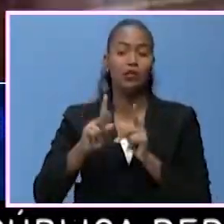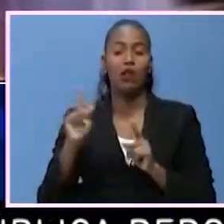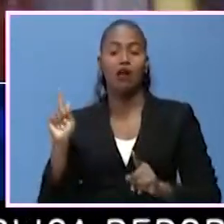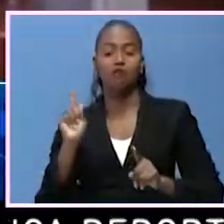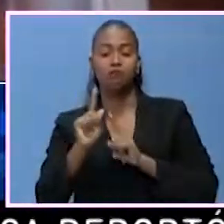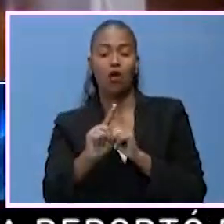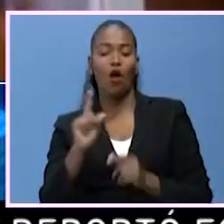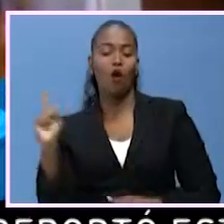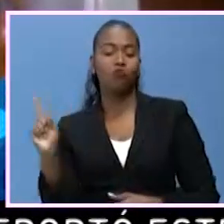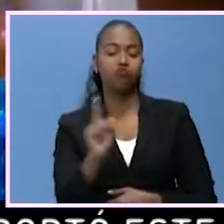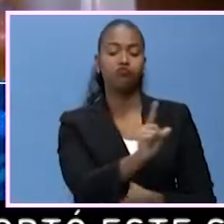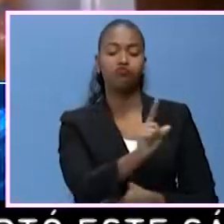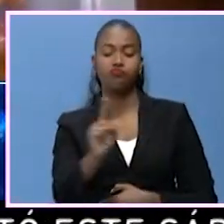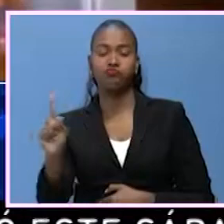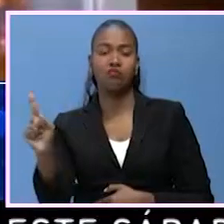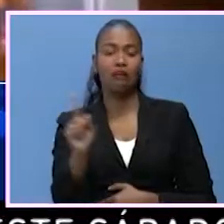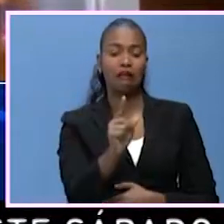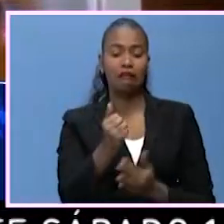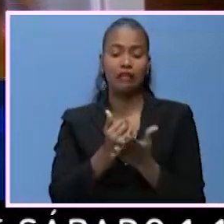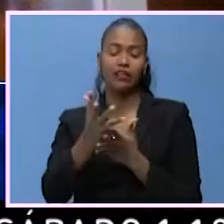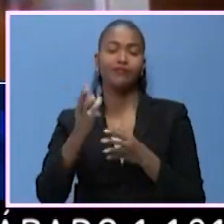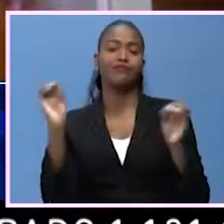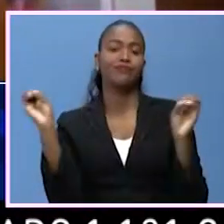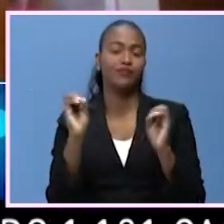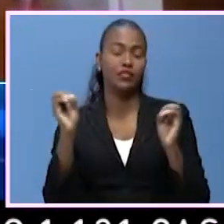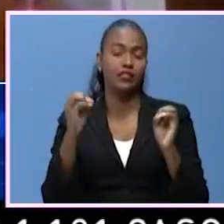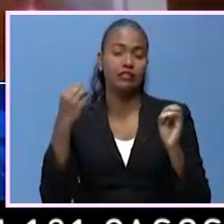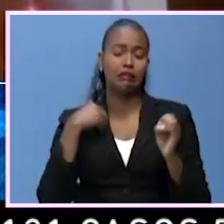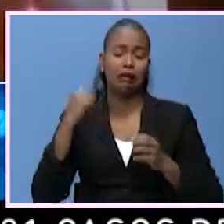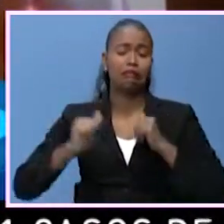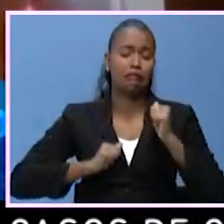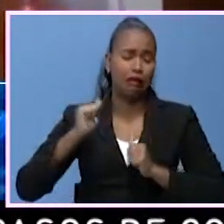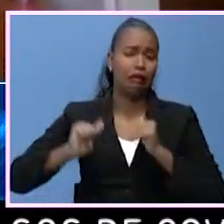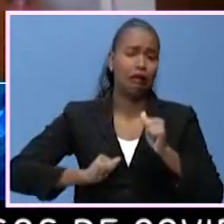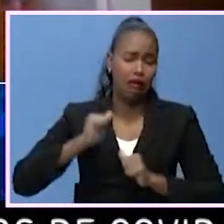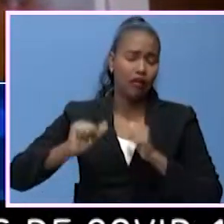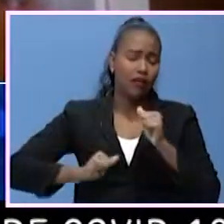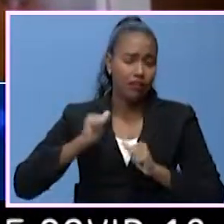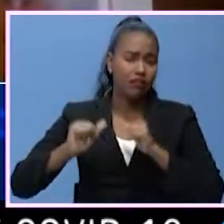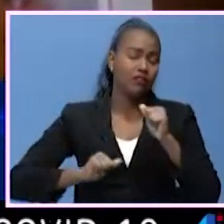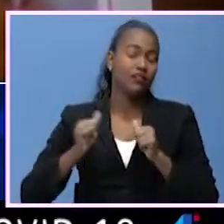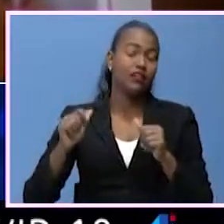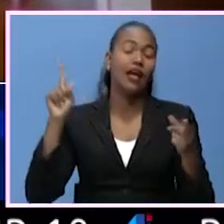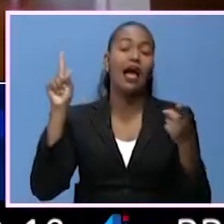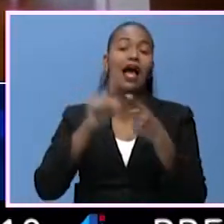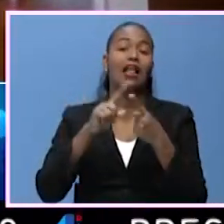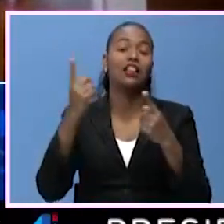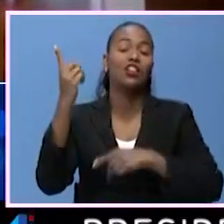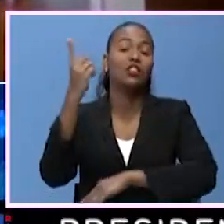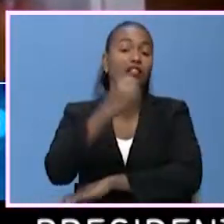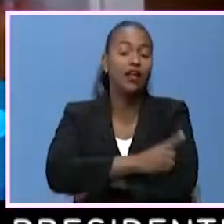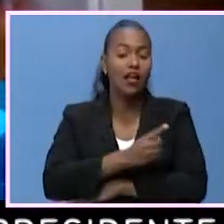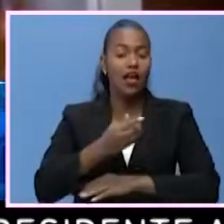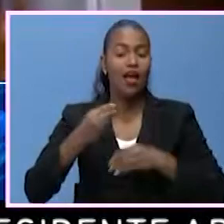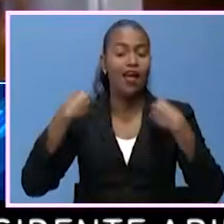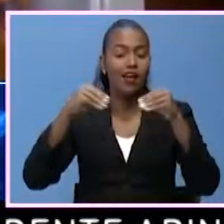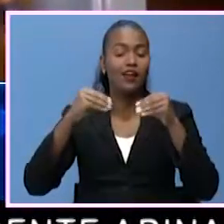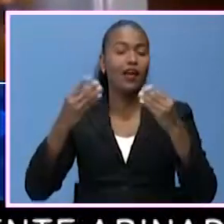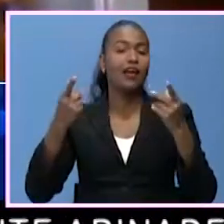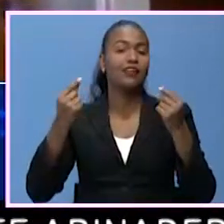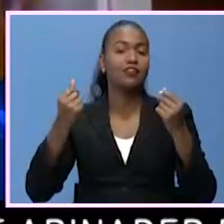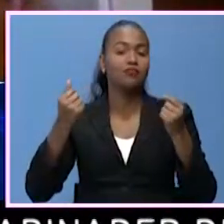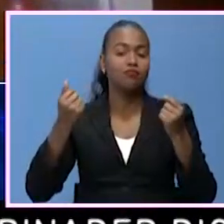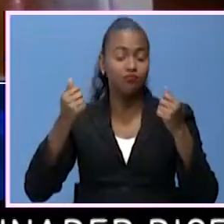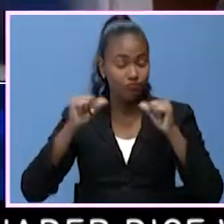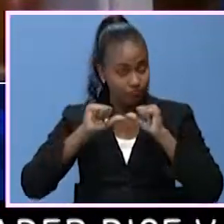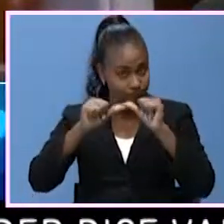pasaba por ahí, nada de nada, nada de nada. Y yo luchando, luchando, luchando, luchando. Hasta que un día el negocio dijo, voy. Y